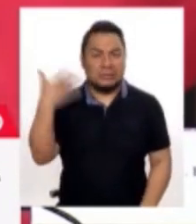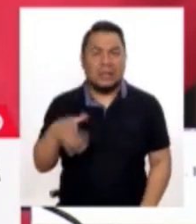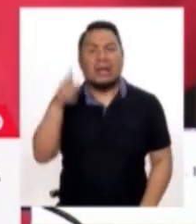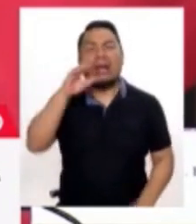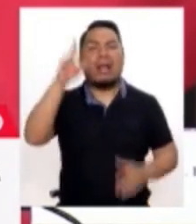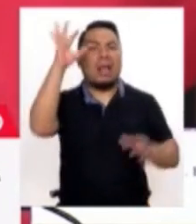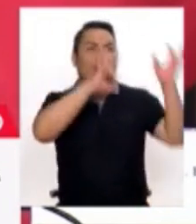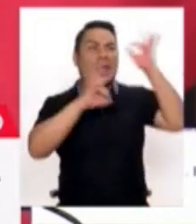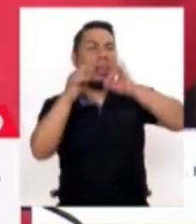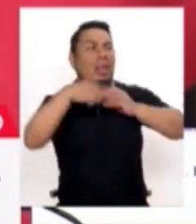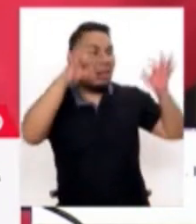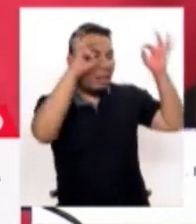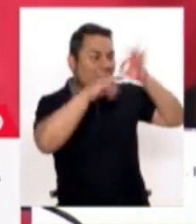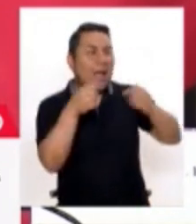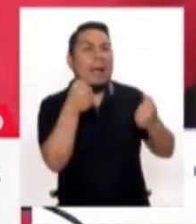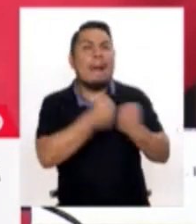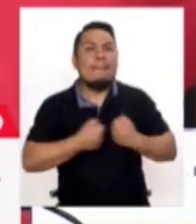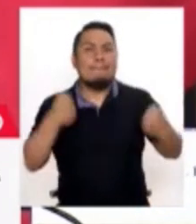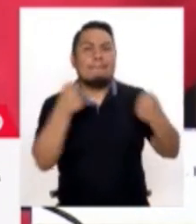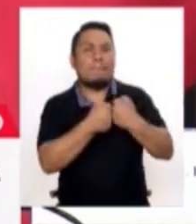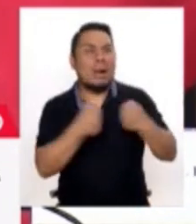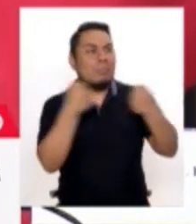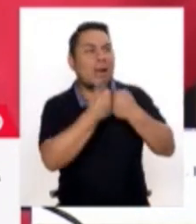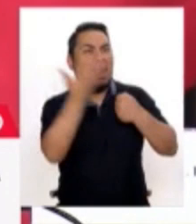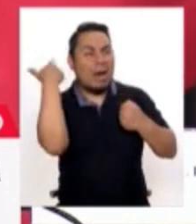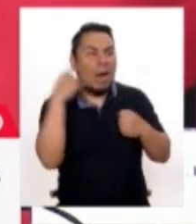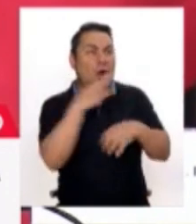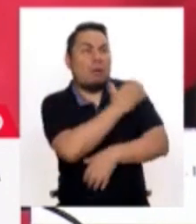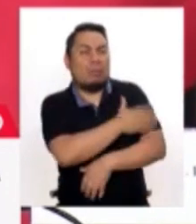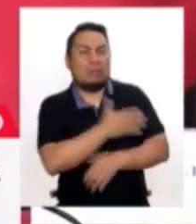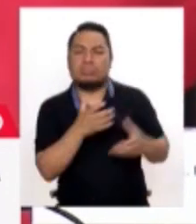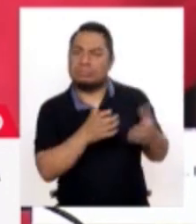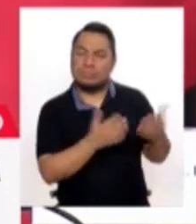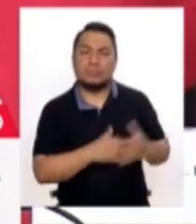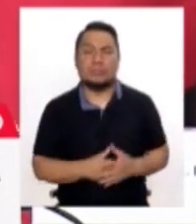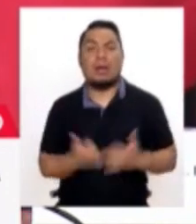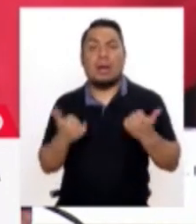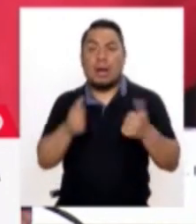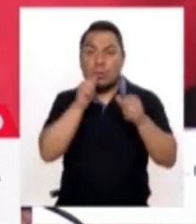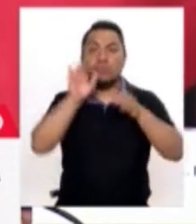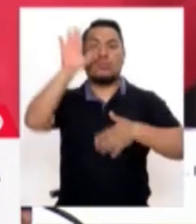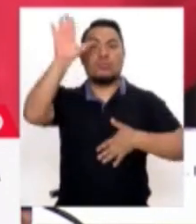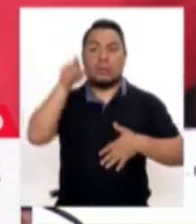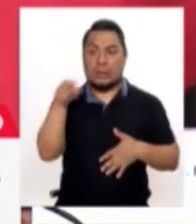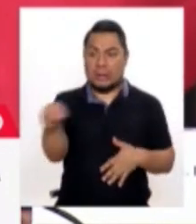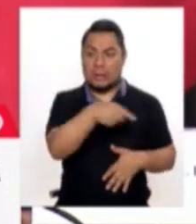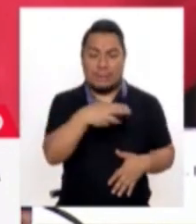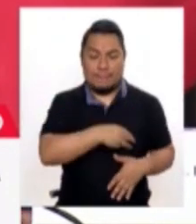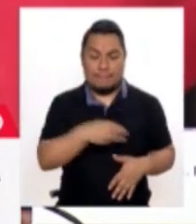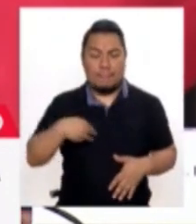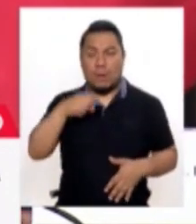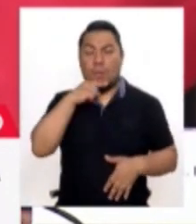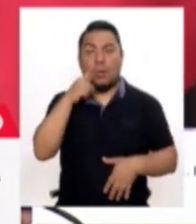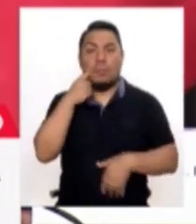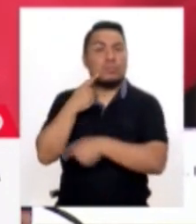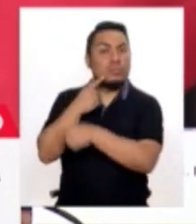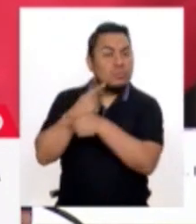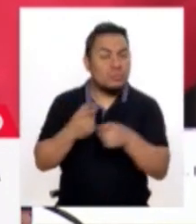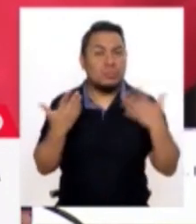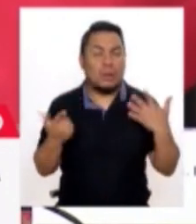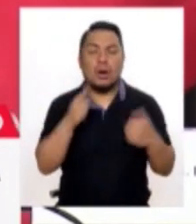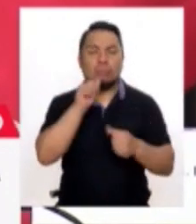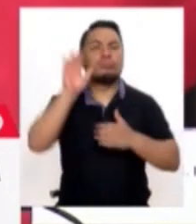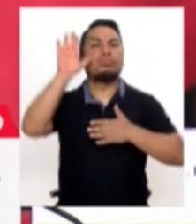estado distraídas en peleas fratricidas. Haber juramentado a los ministros y ministras bajo